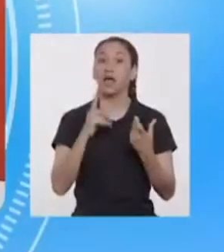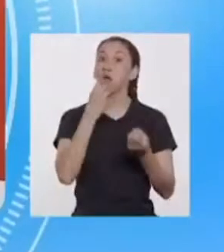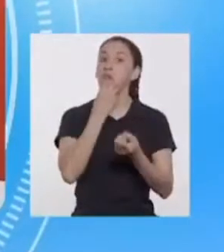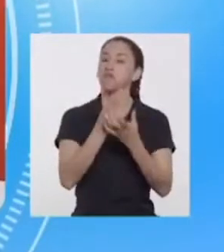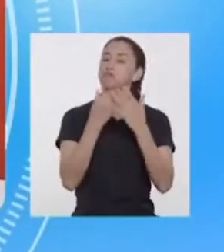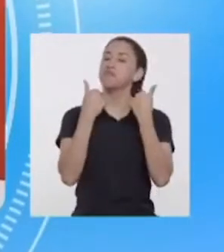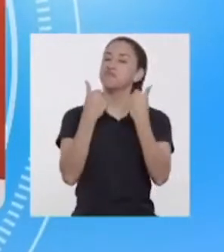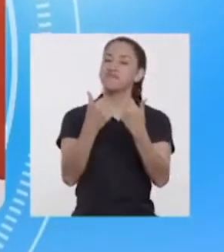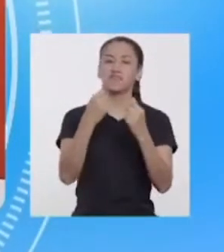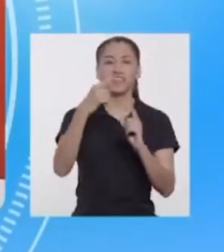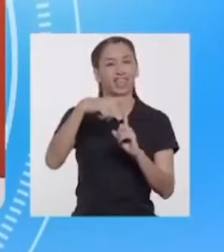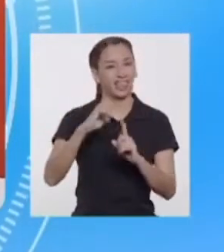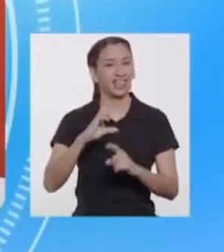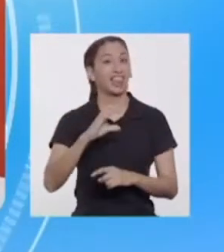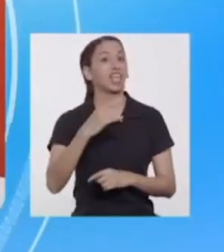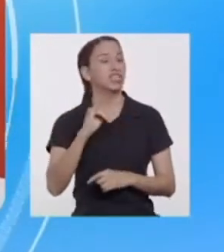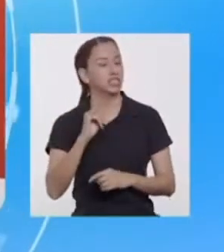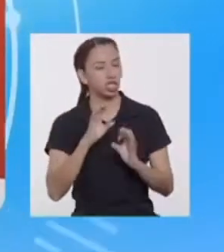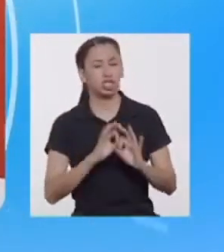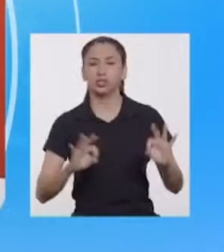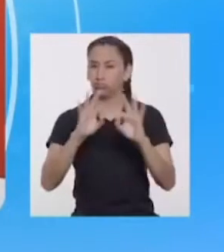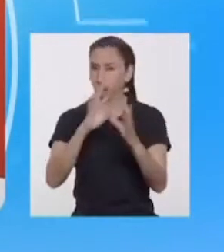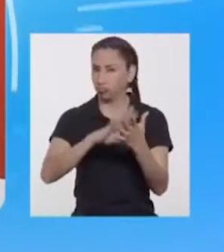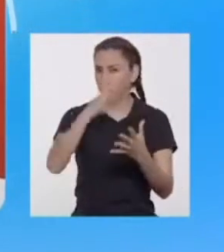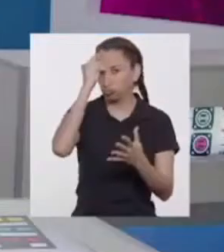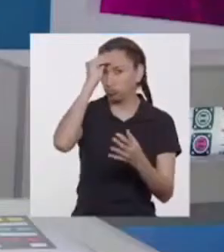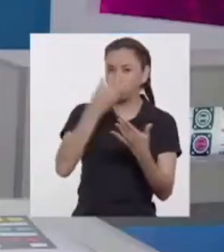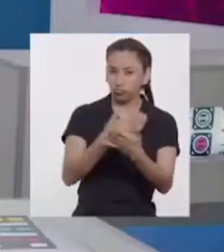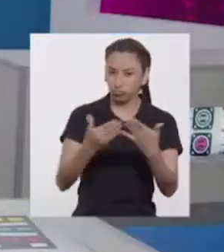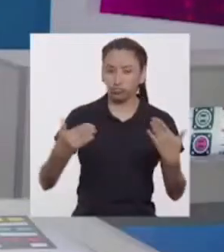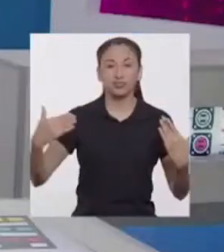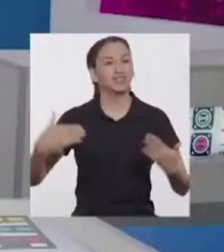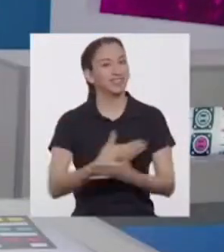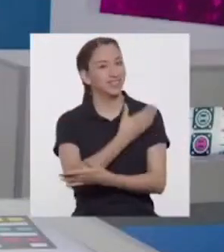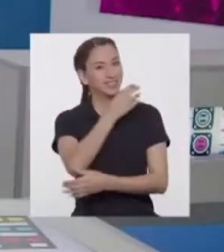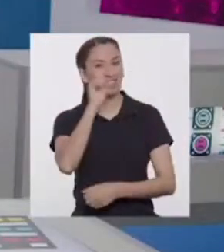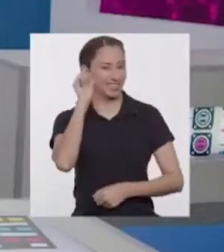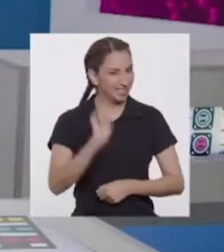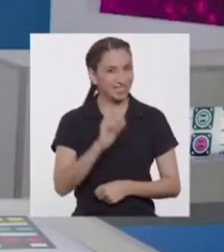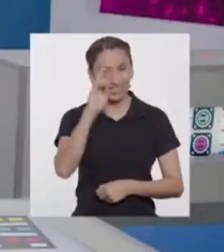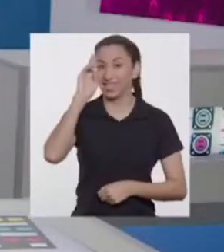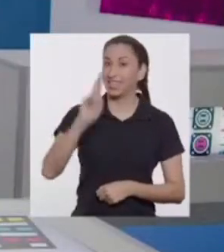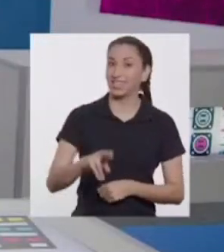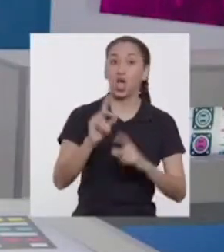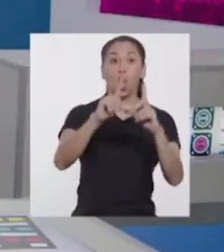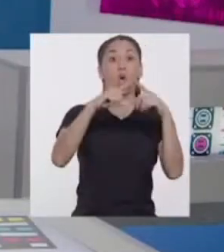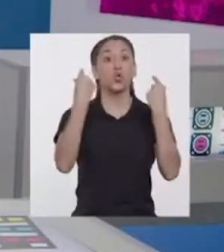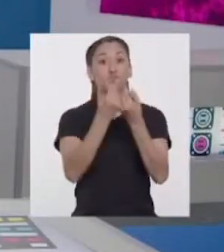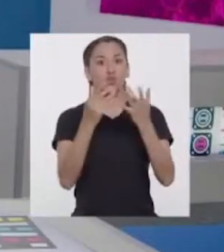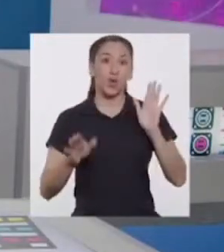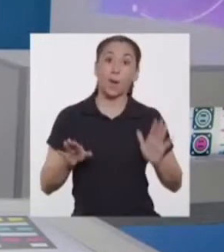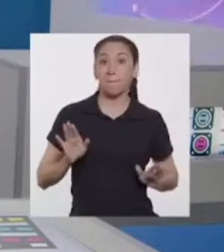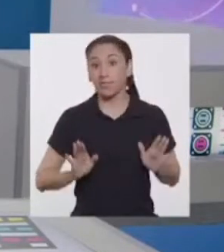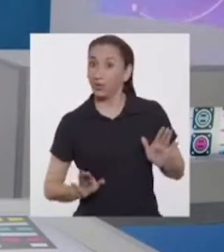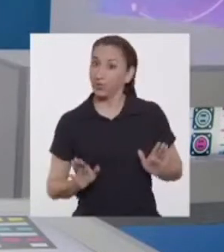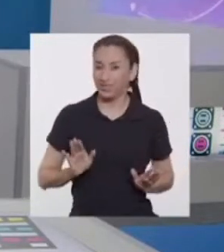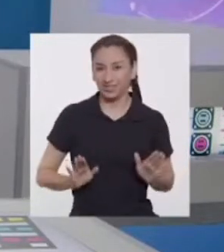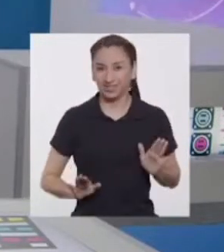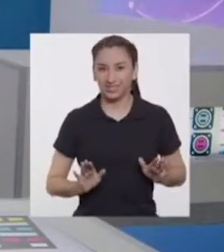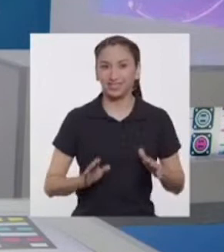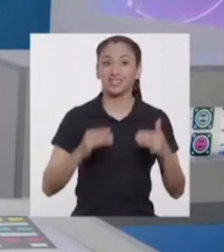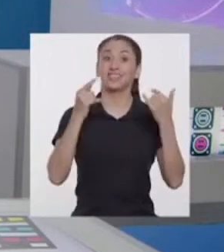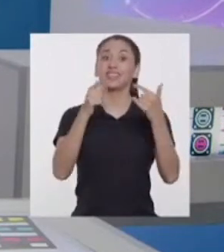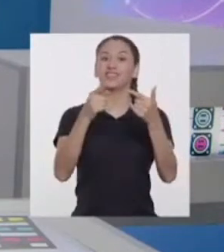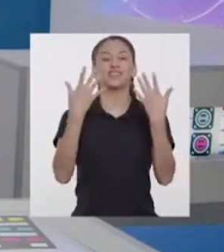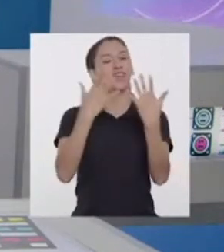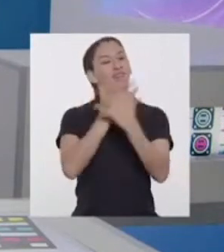¡Qué bueno, Techi! Es importante aprender algo nuevo. ¡Así se dice! ¡Equipo Pingüino!